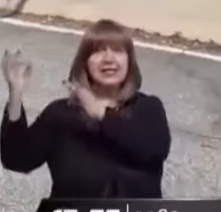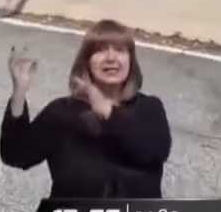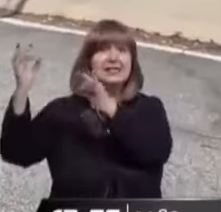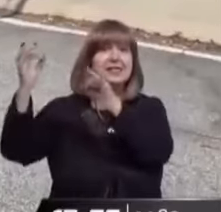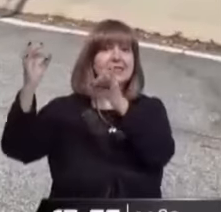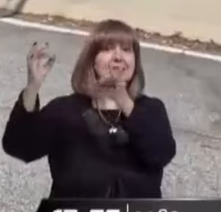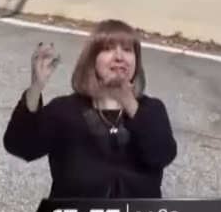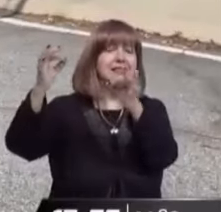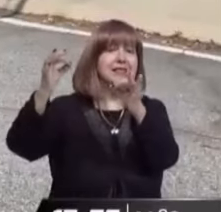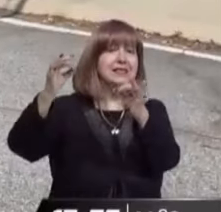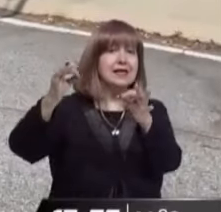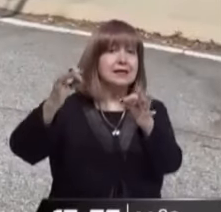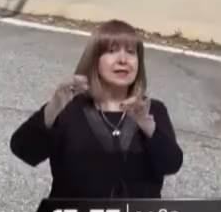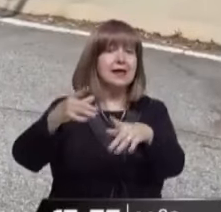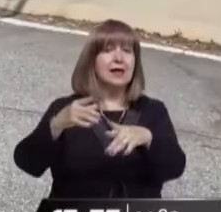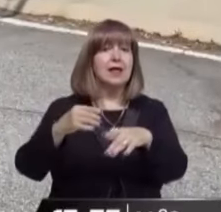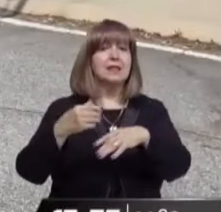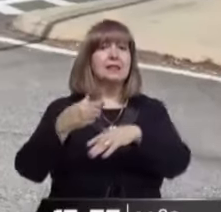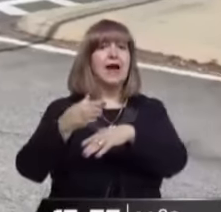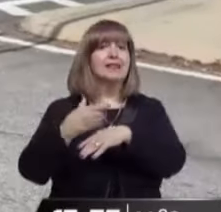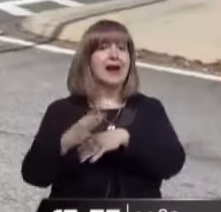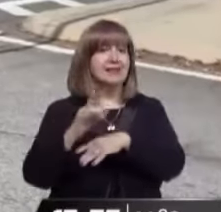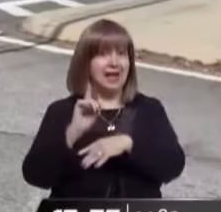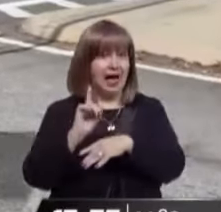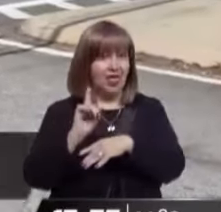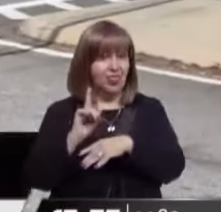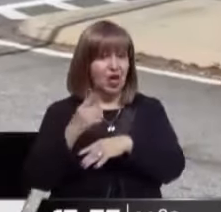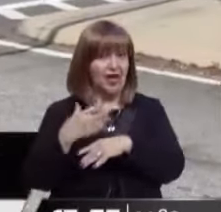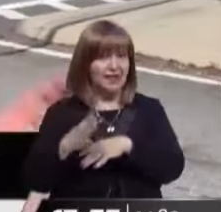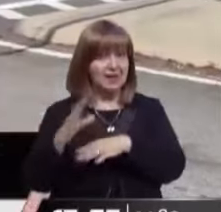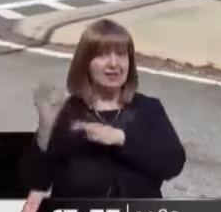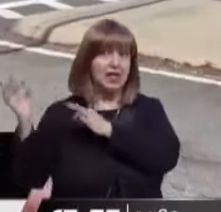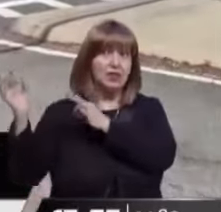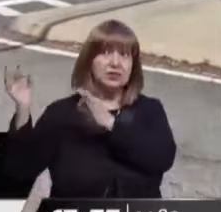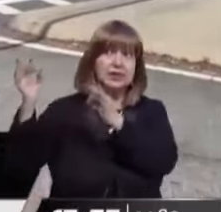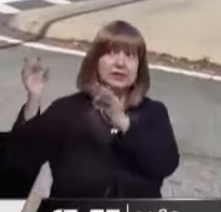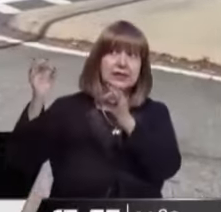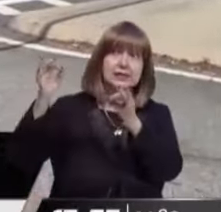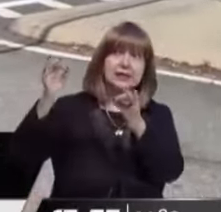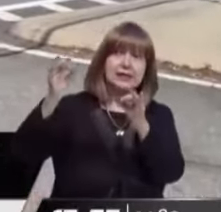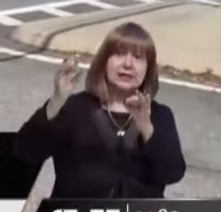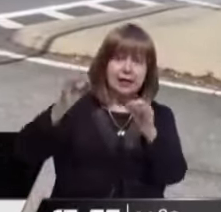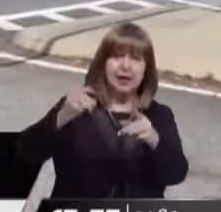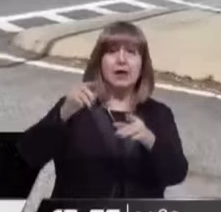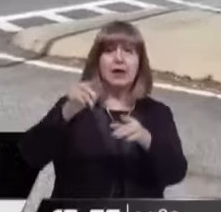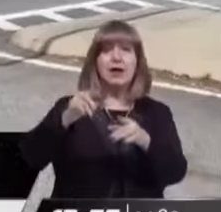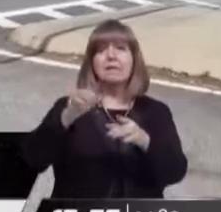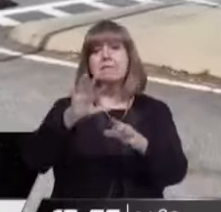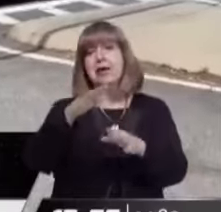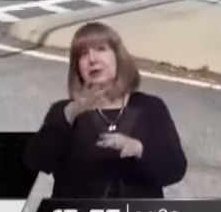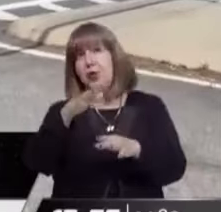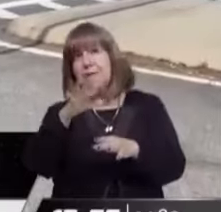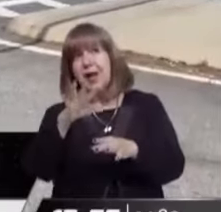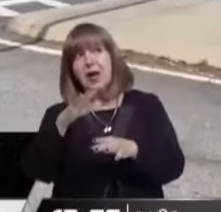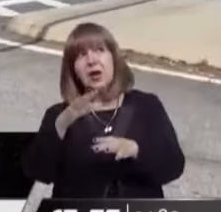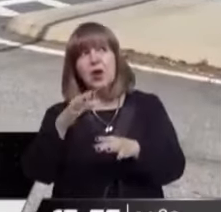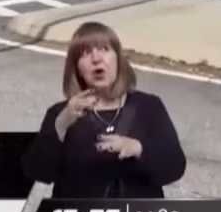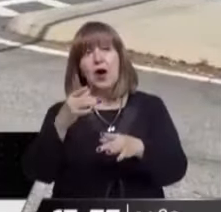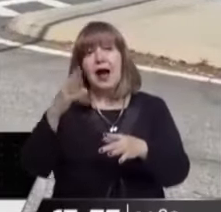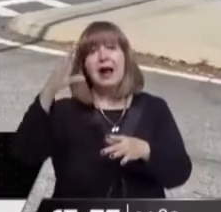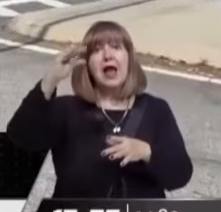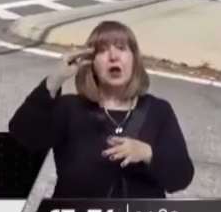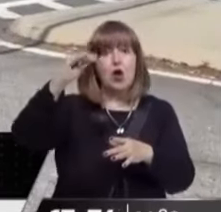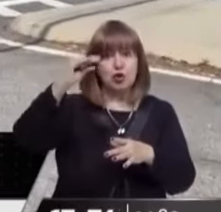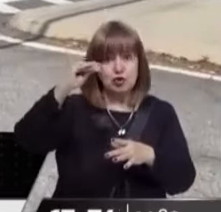ya por estas horas, viene con atraso, ya tendría que haber llegado de acuerdo a las previsiones de ayer, pero va a llegar más cerca de la